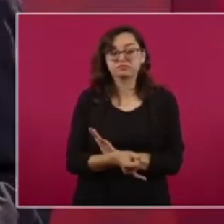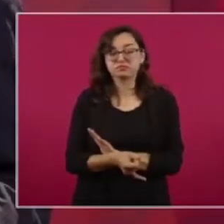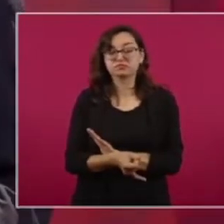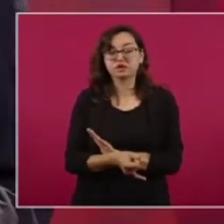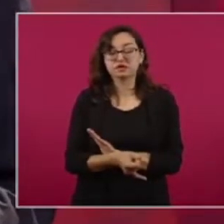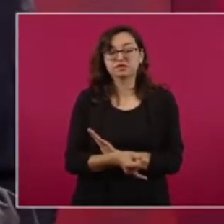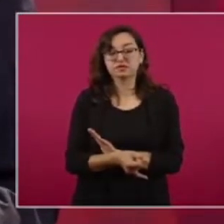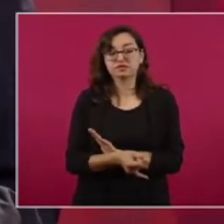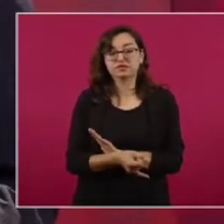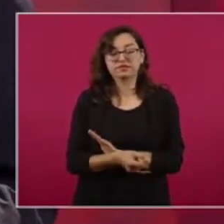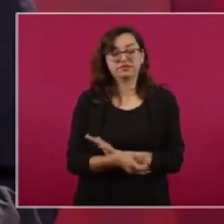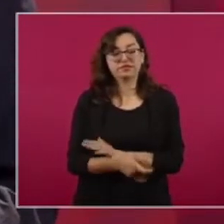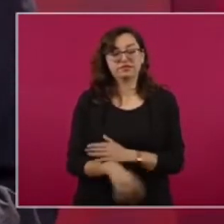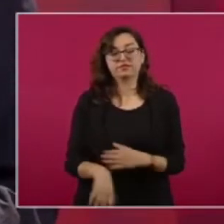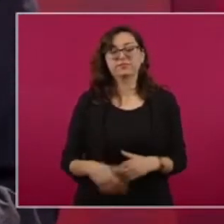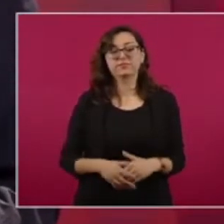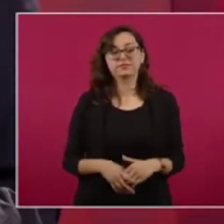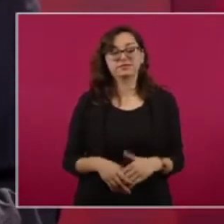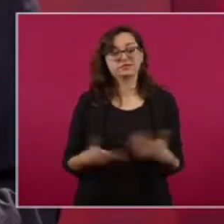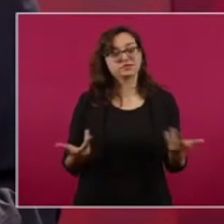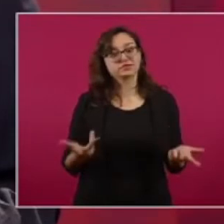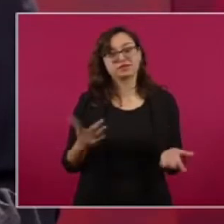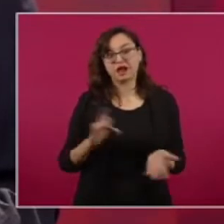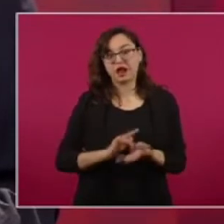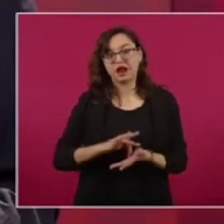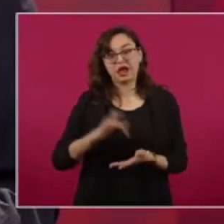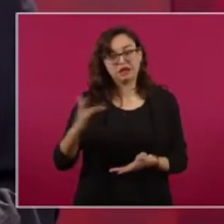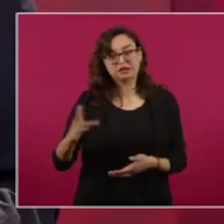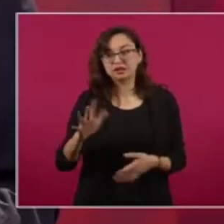Sí, nos salvó el pueblo,